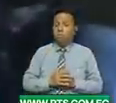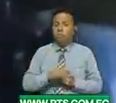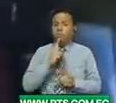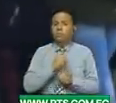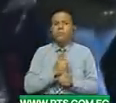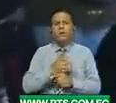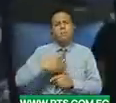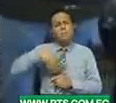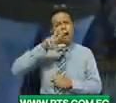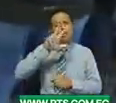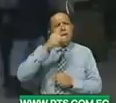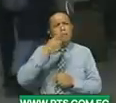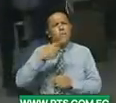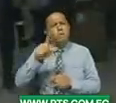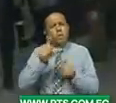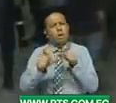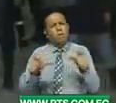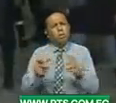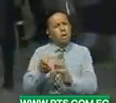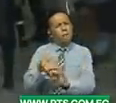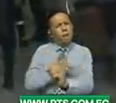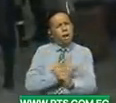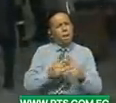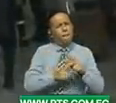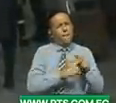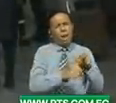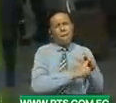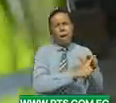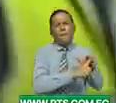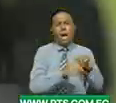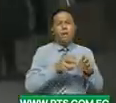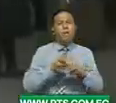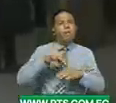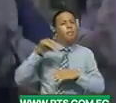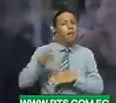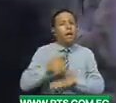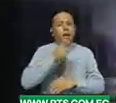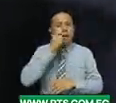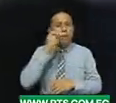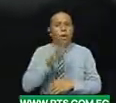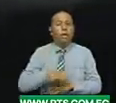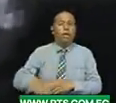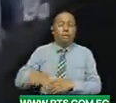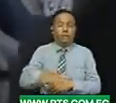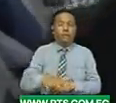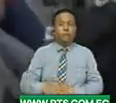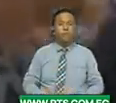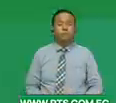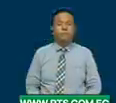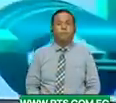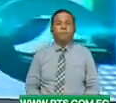3 millones de personas han huido de Ucrania hasta el momento. Informó Adriana Peralta.